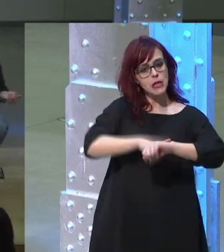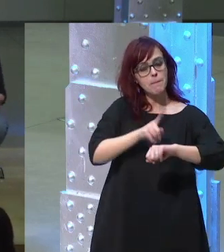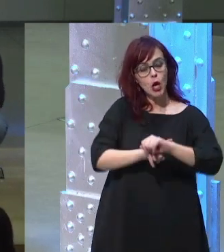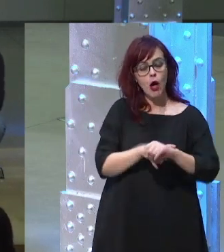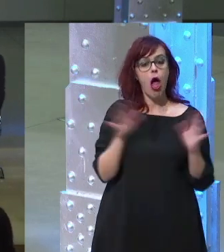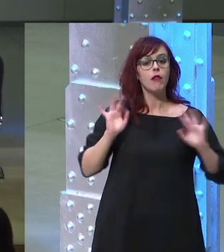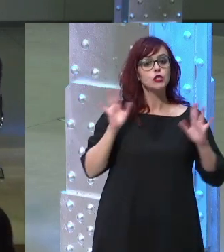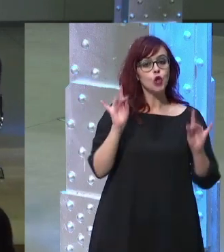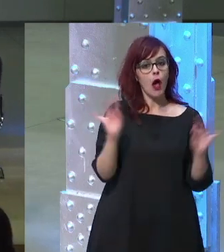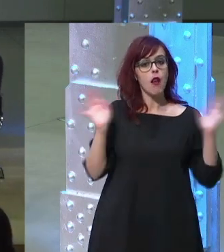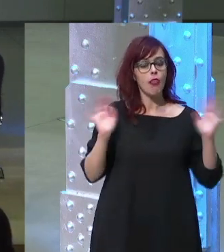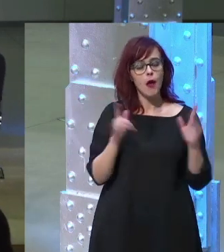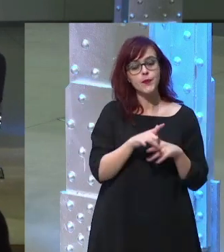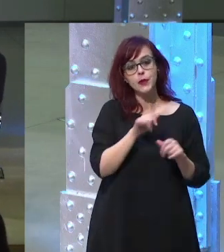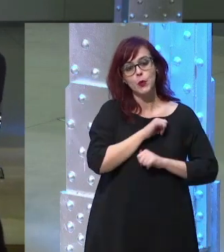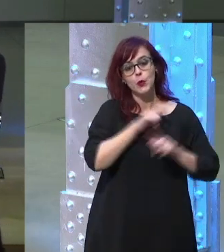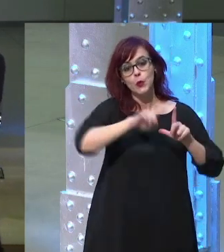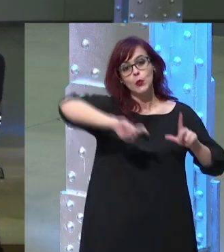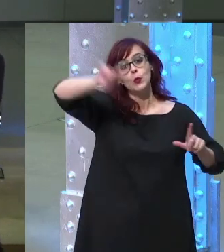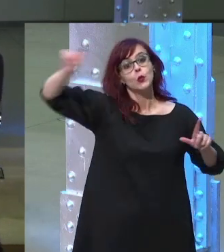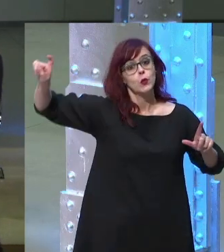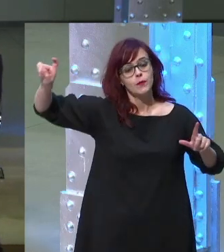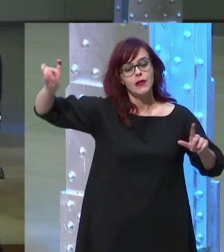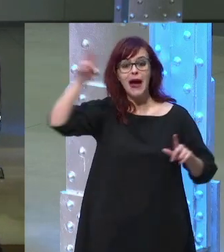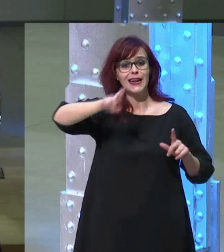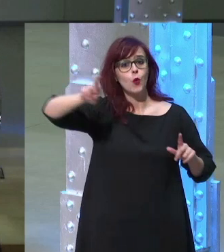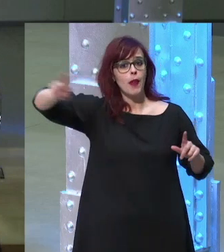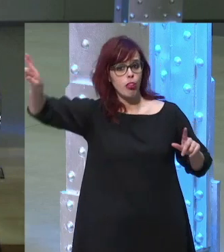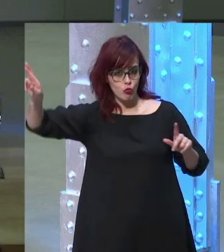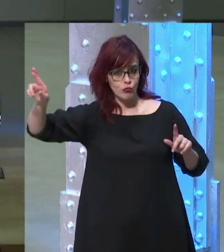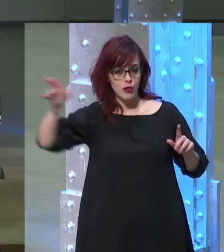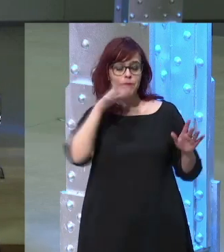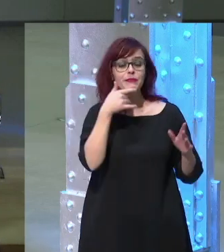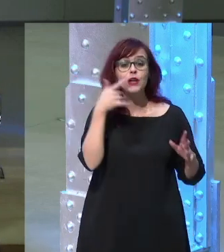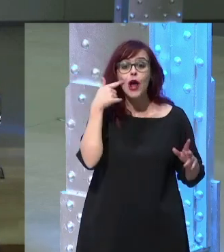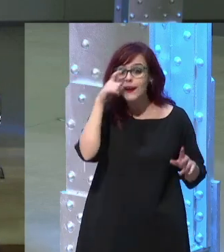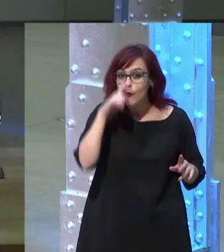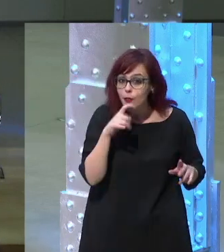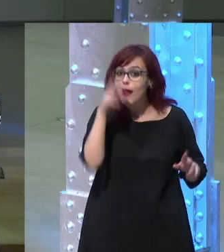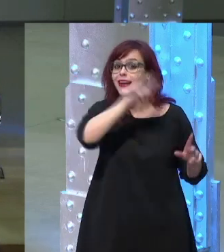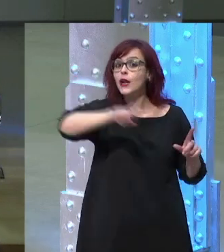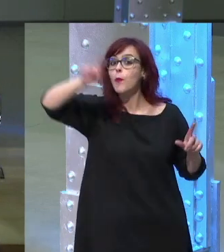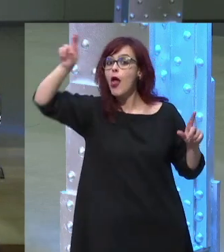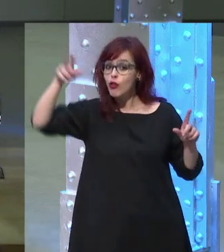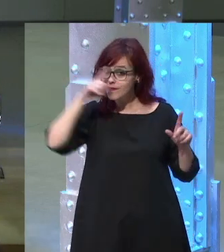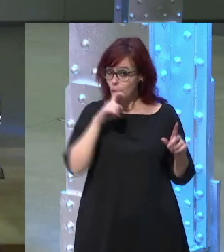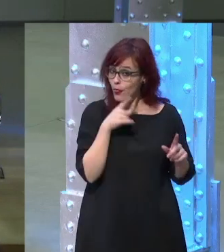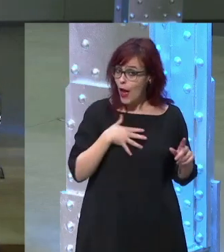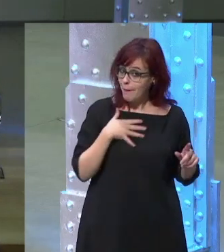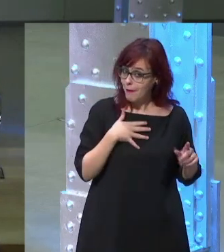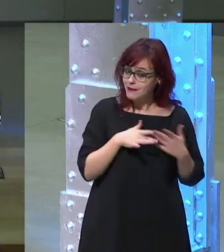hacemos nada, toda la población pasa a ser recuperada. Pero os recuerdo que recuperada era una palabra